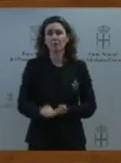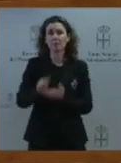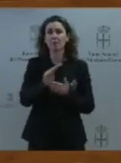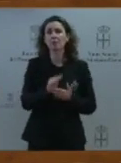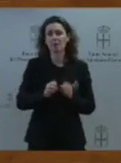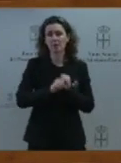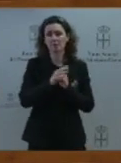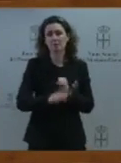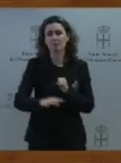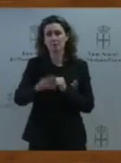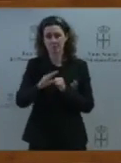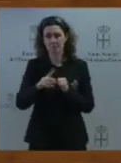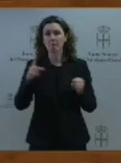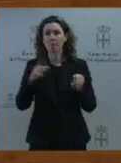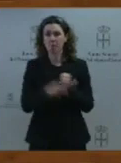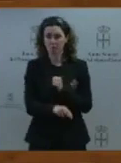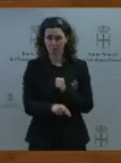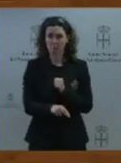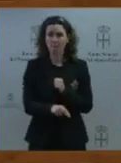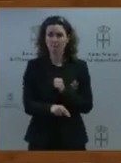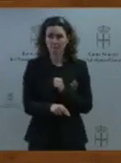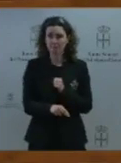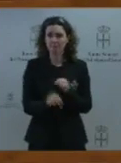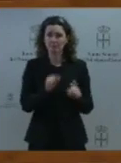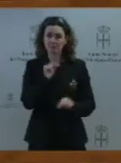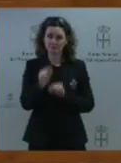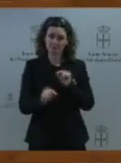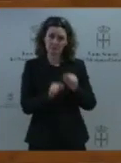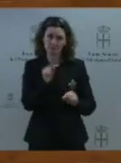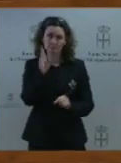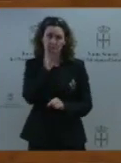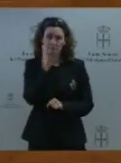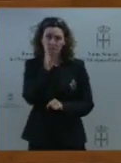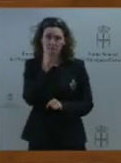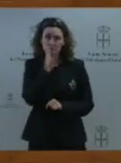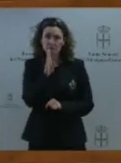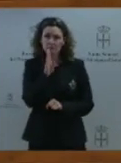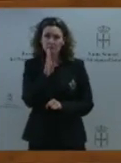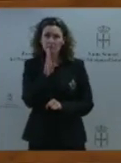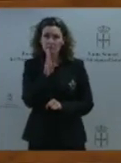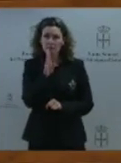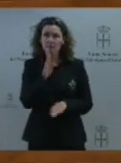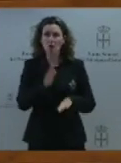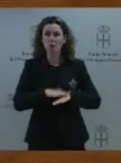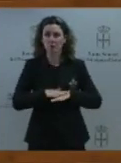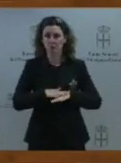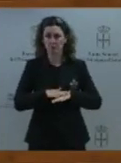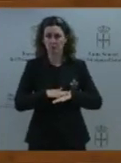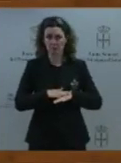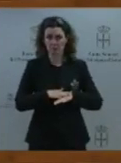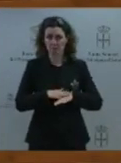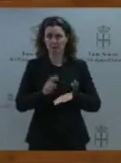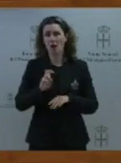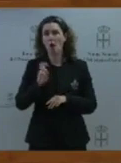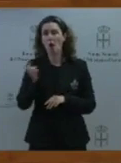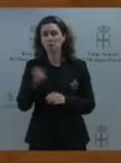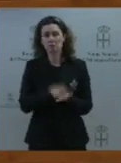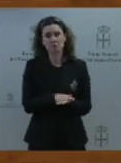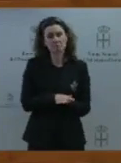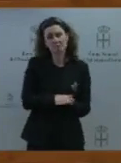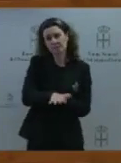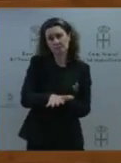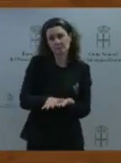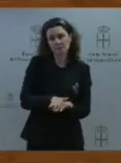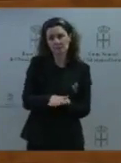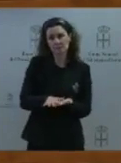que haya contaminación que venga o que proceda de otras artes mucho más de otras partes del mundo lo que yo